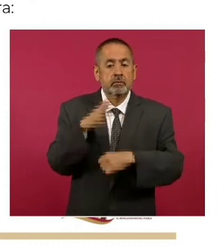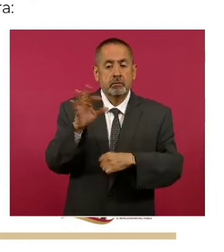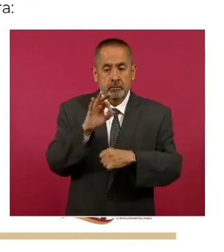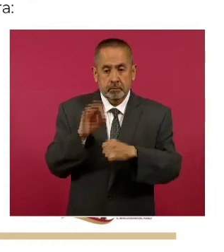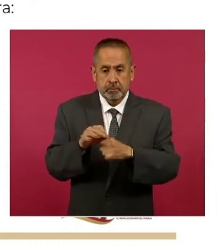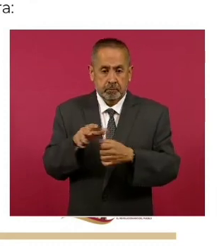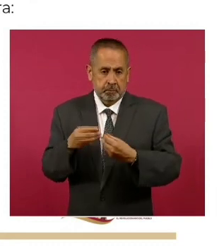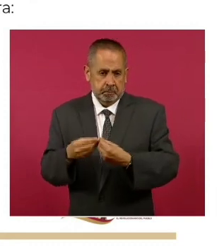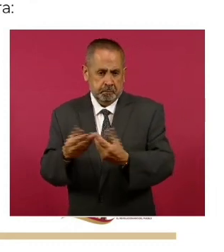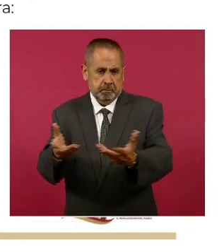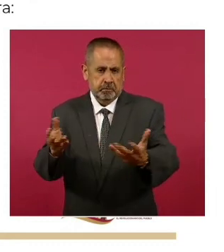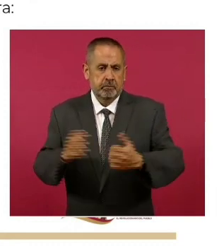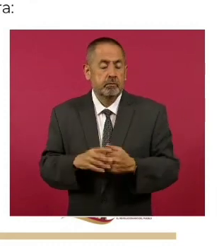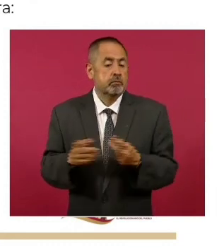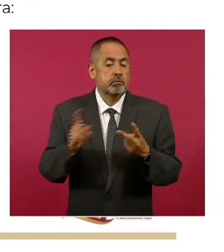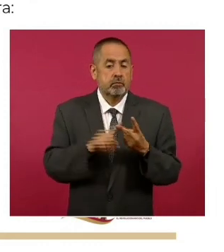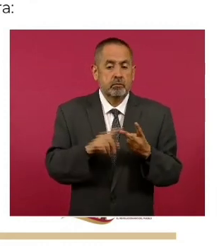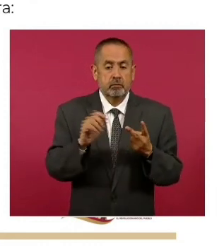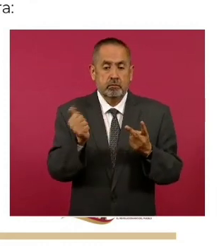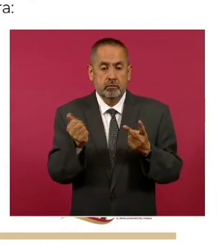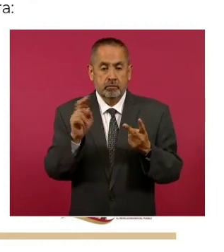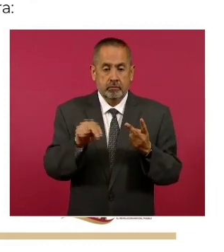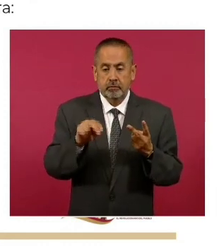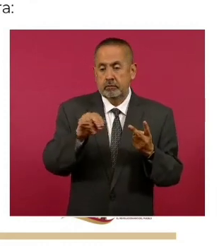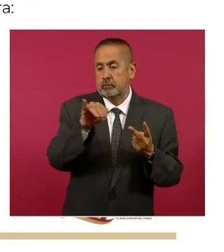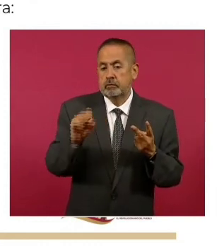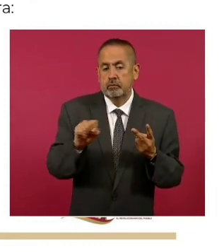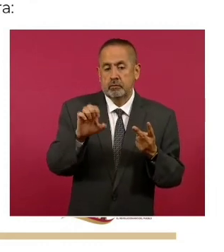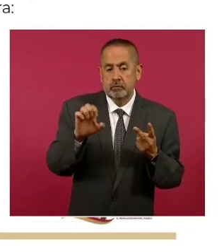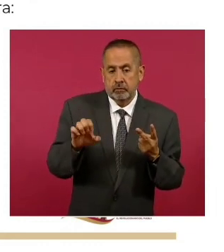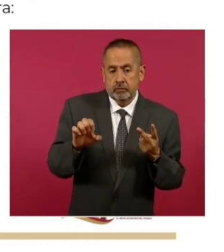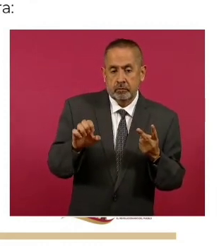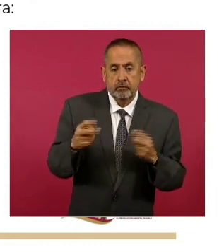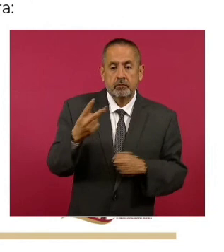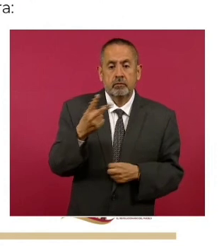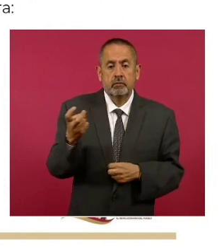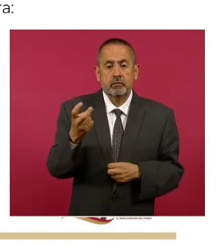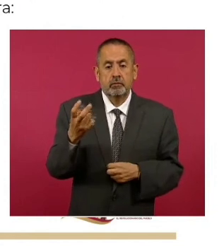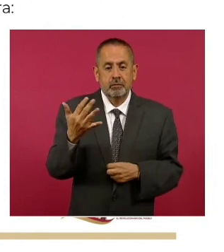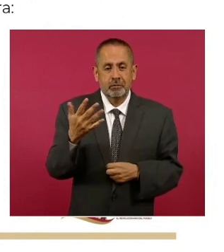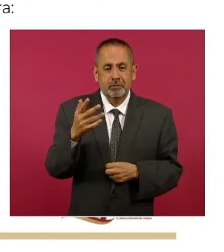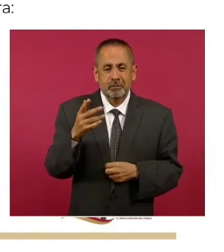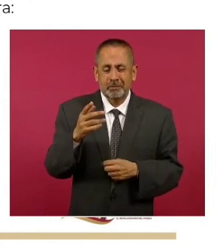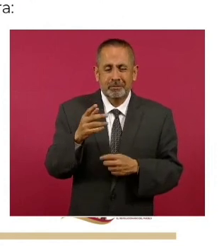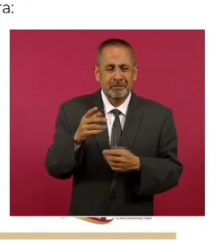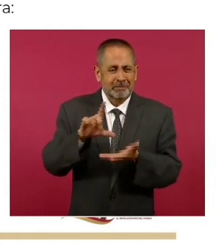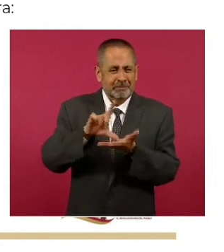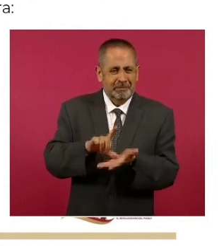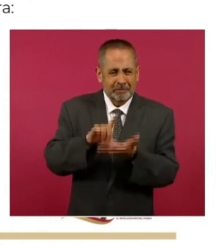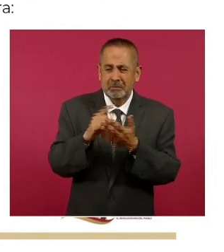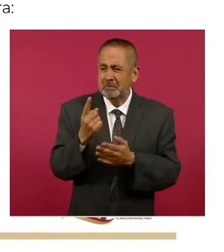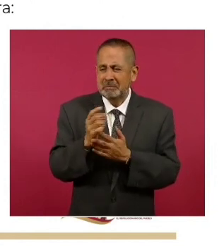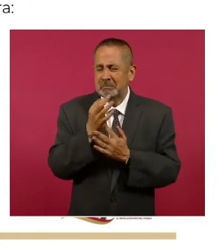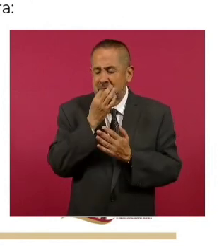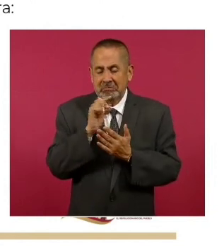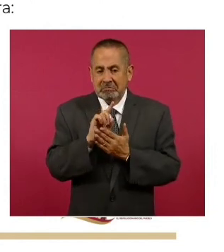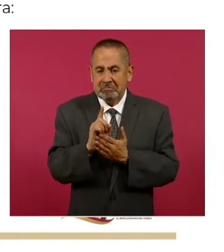demanda. La presa San José aporta 250 litros por segundo, equivalente